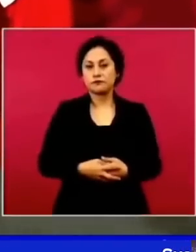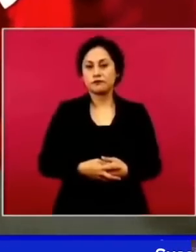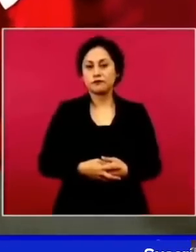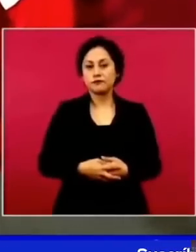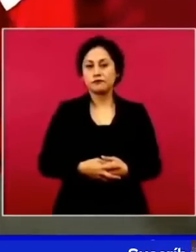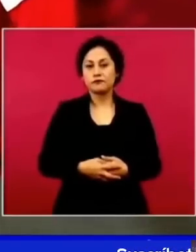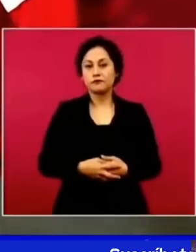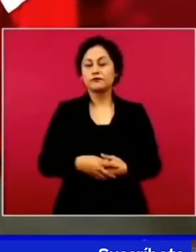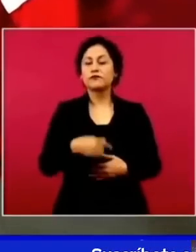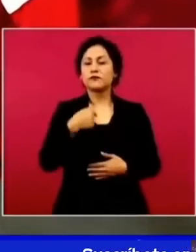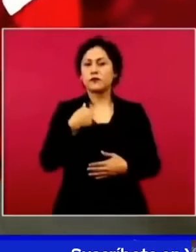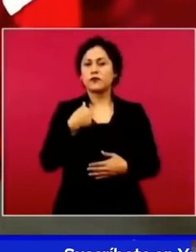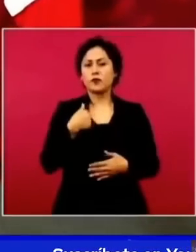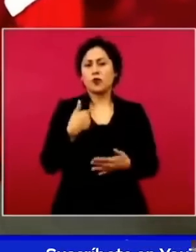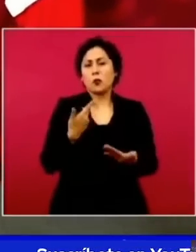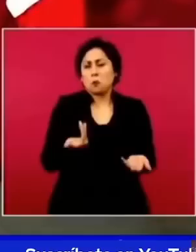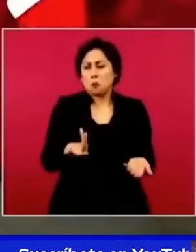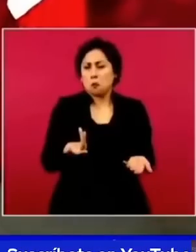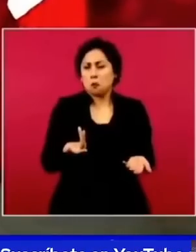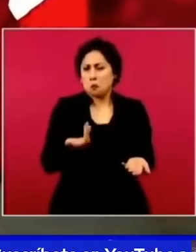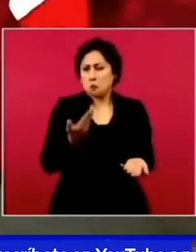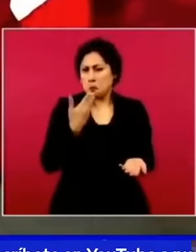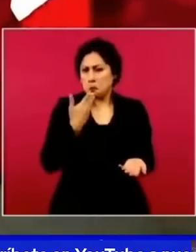estaba yo bien